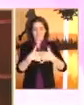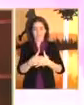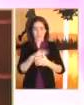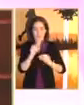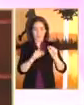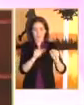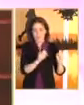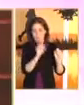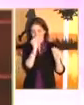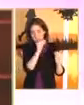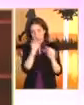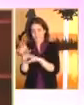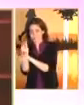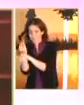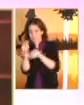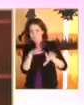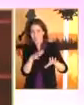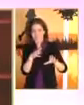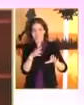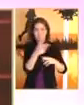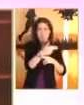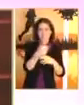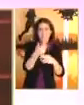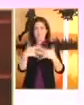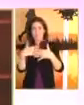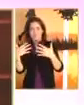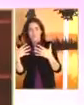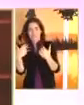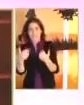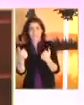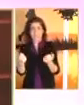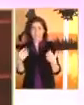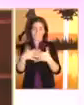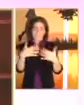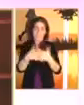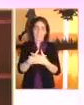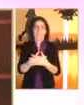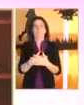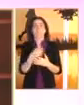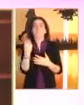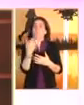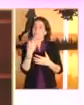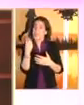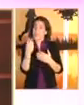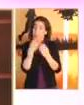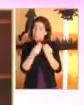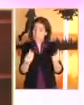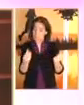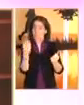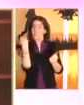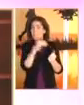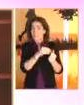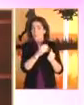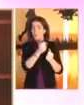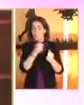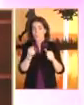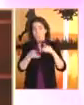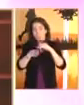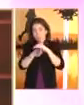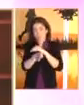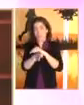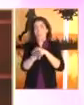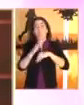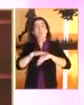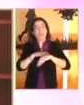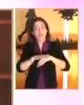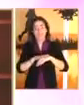tanto no hay que descongelar dentro del frigorífico. Y lo de meterlo en el grifo con agua caliente, eso tampoco. Tampoco. ¿Por qué? Porque los cristales de